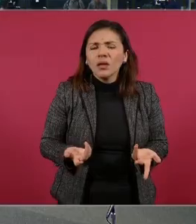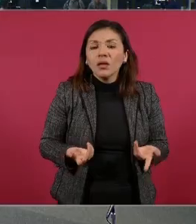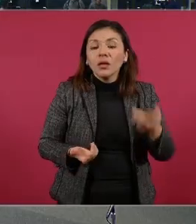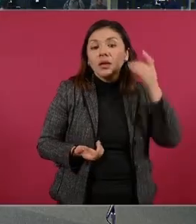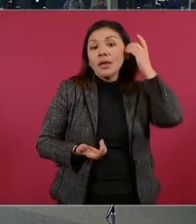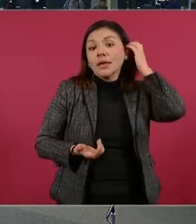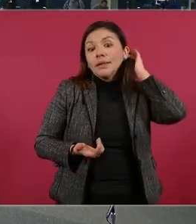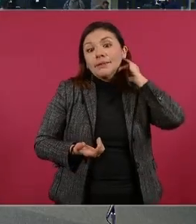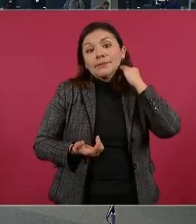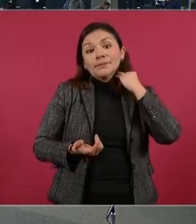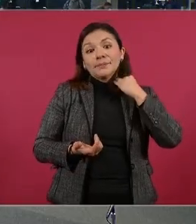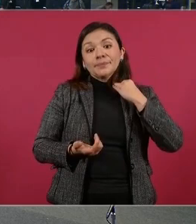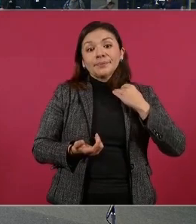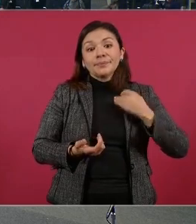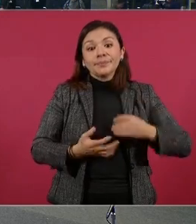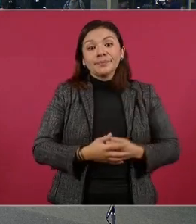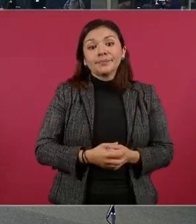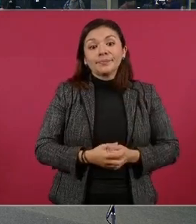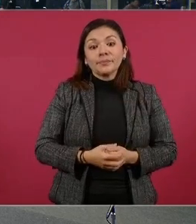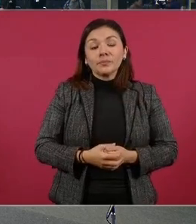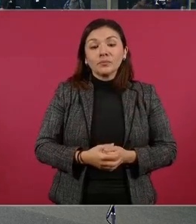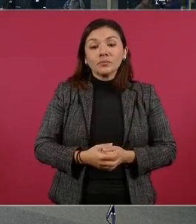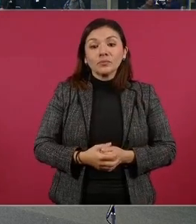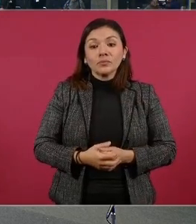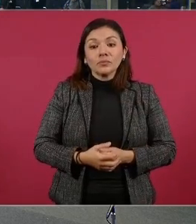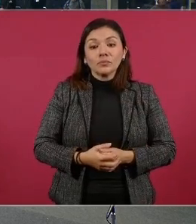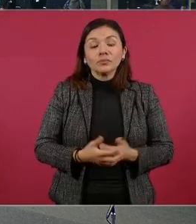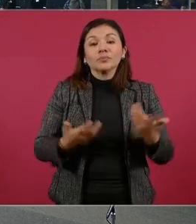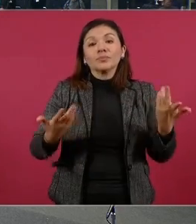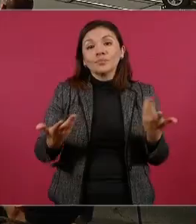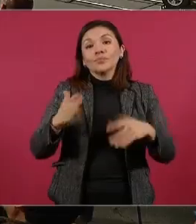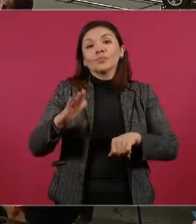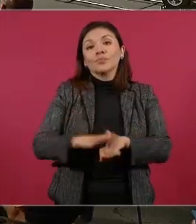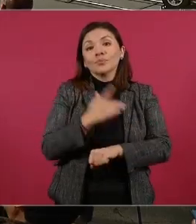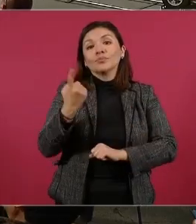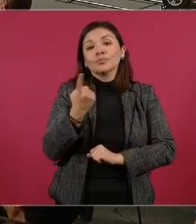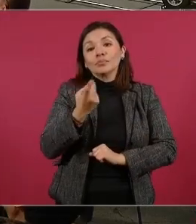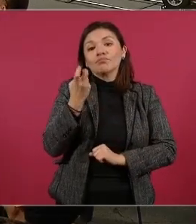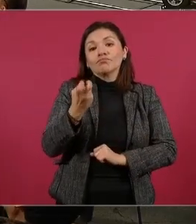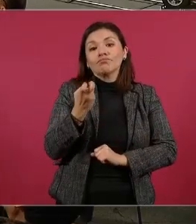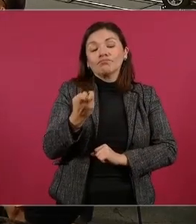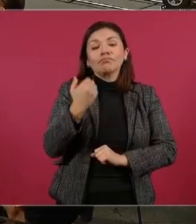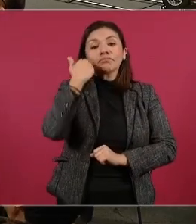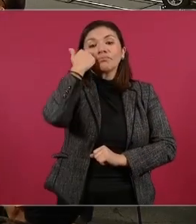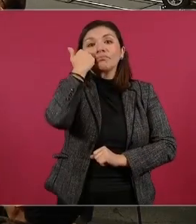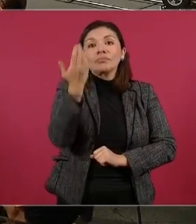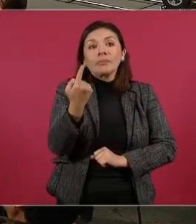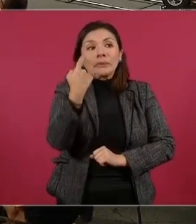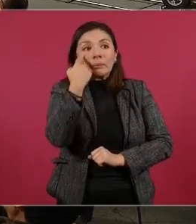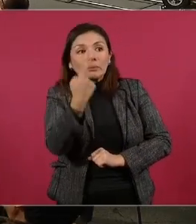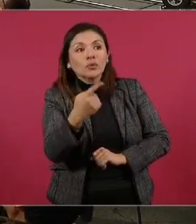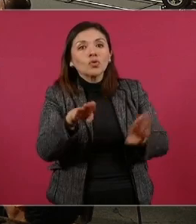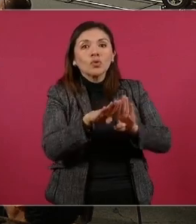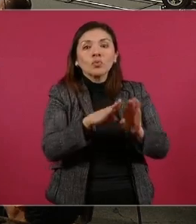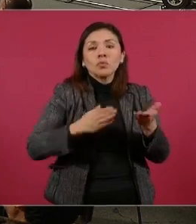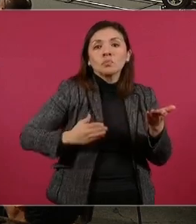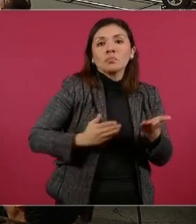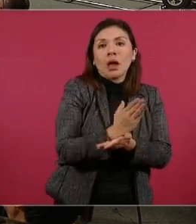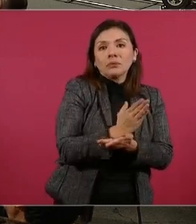porque pues este buscan por dnde